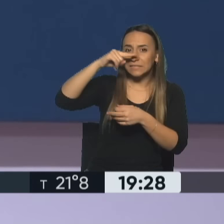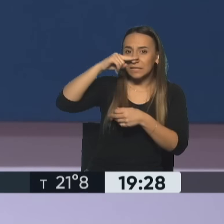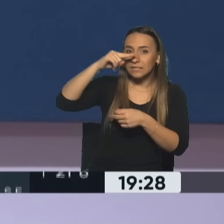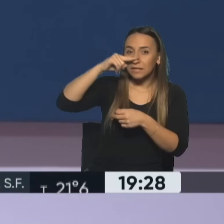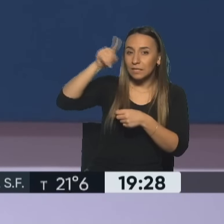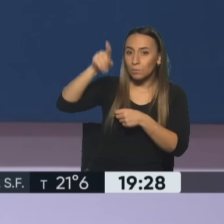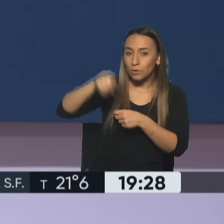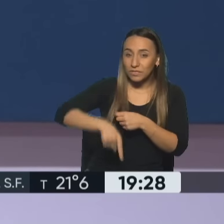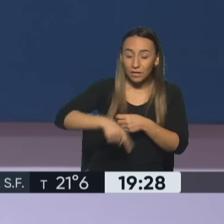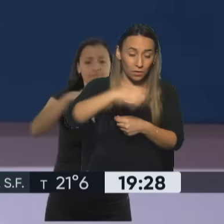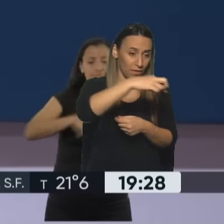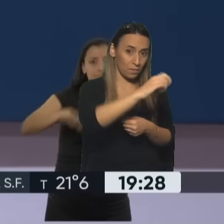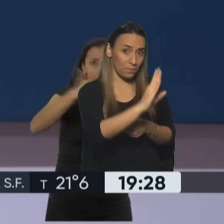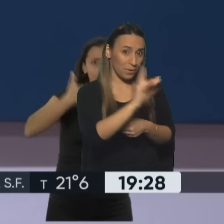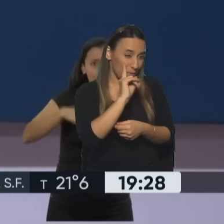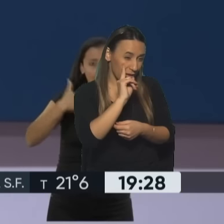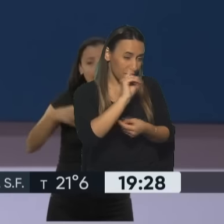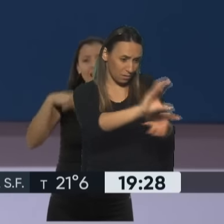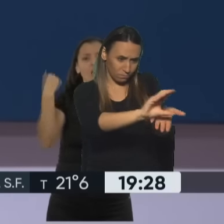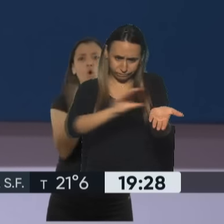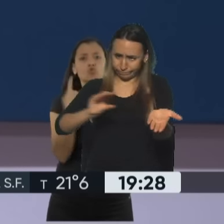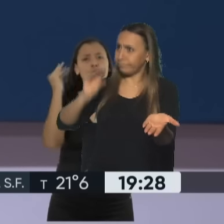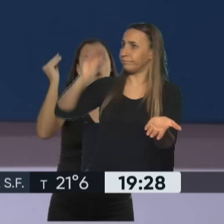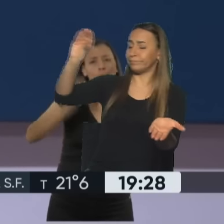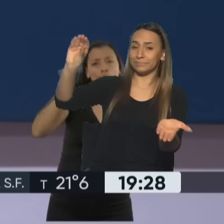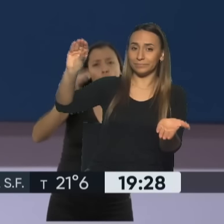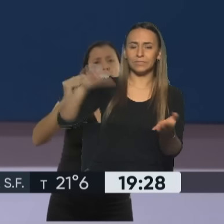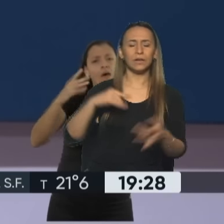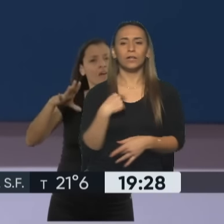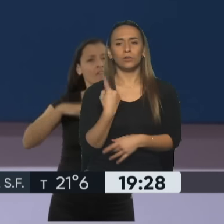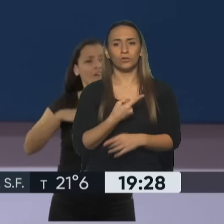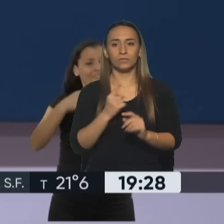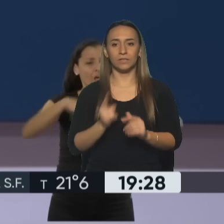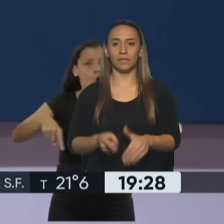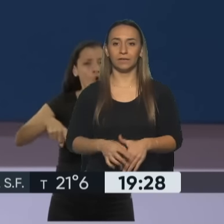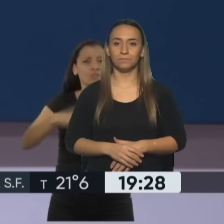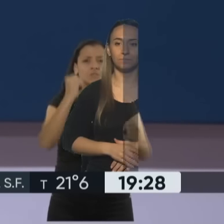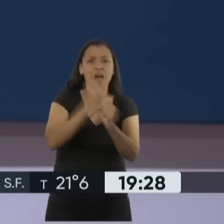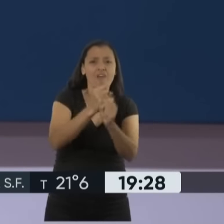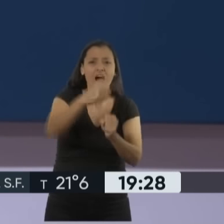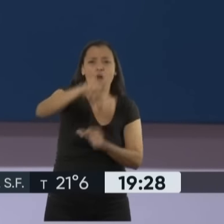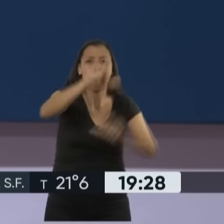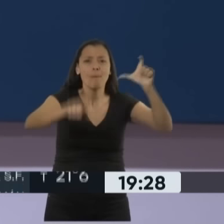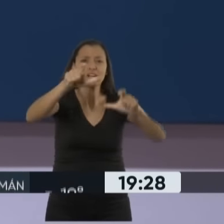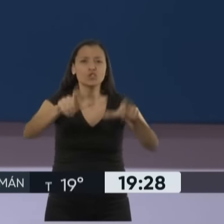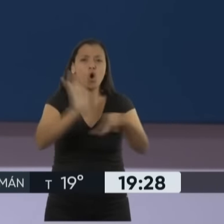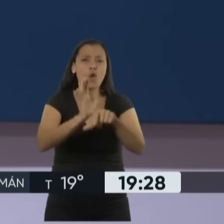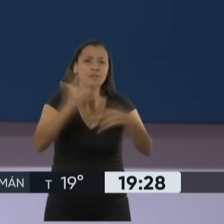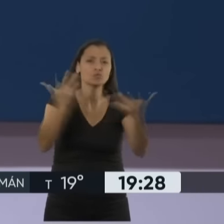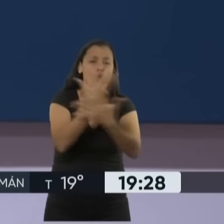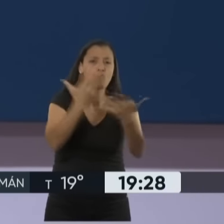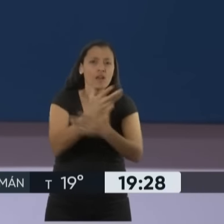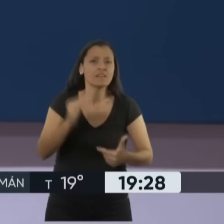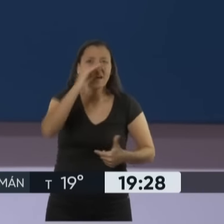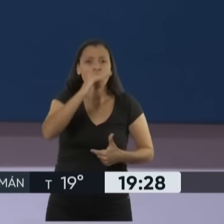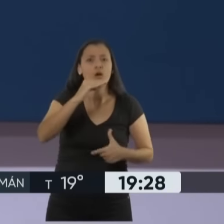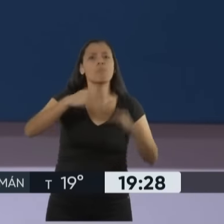bruto regional nos preocupa la informalidad laboral que hoy supera el 50 por